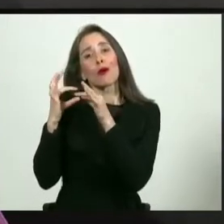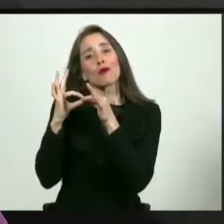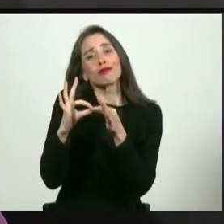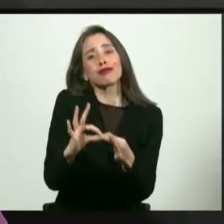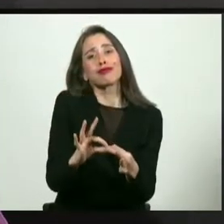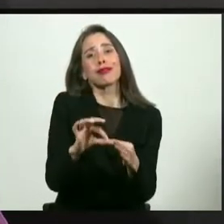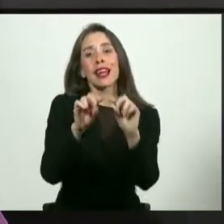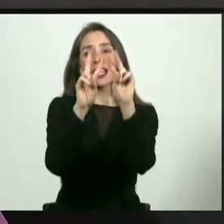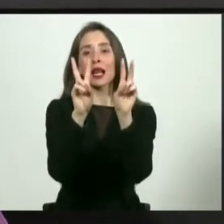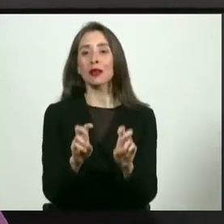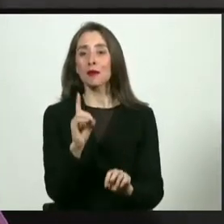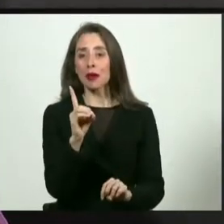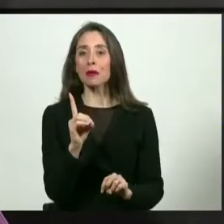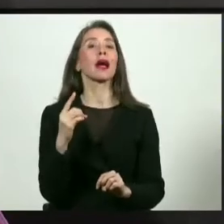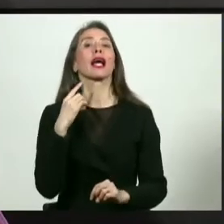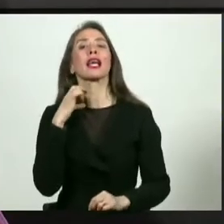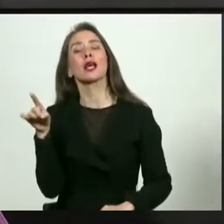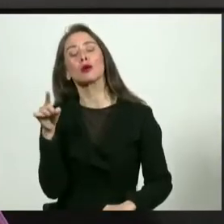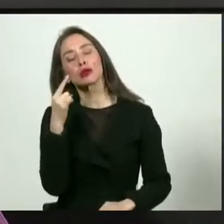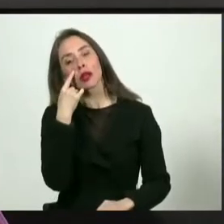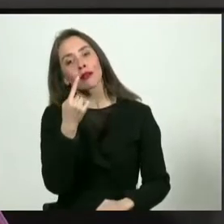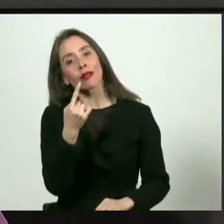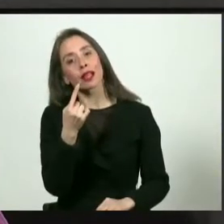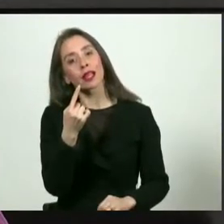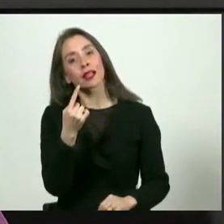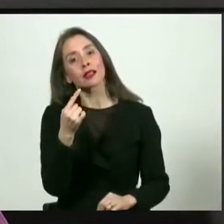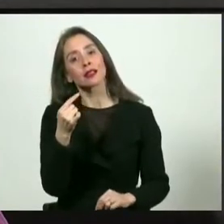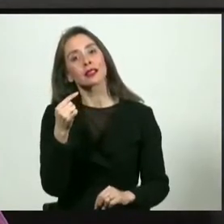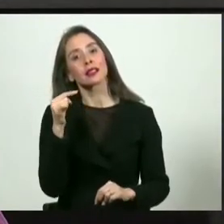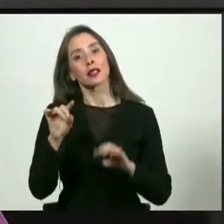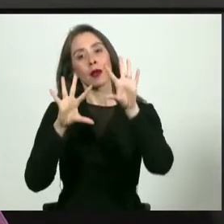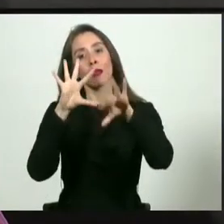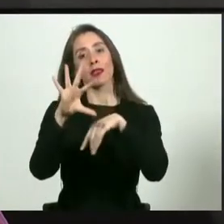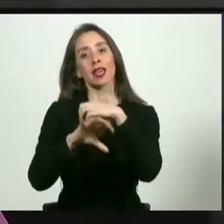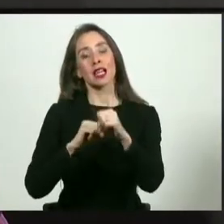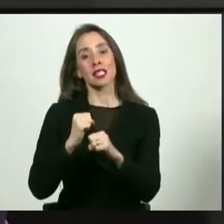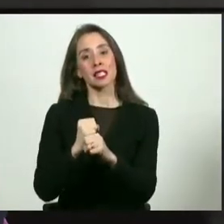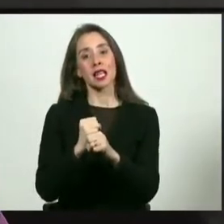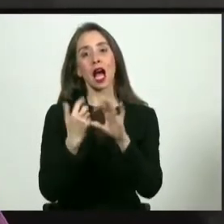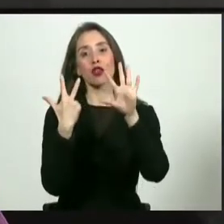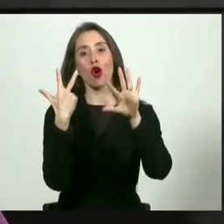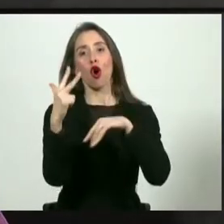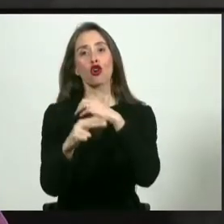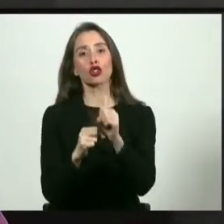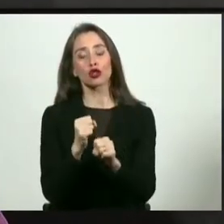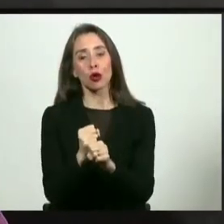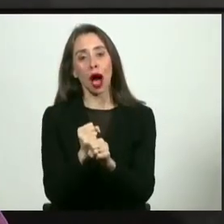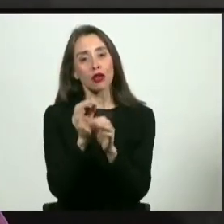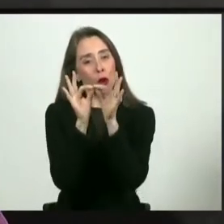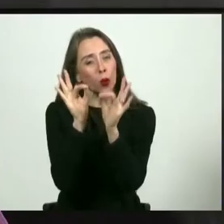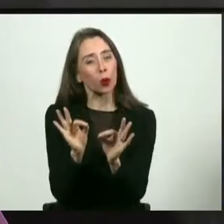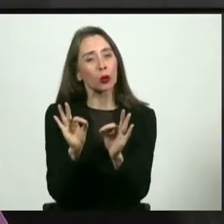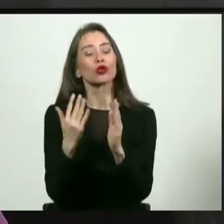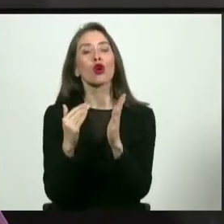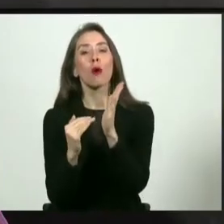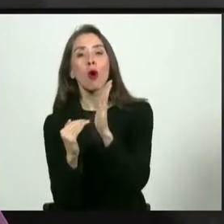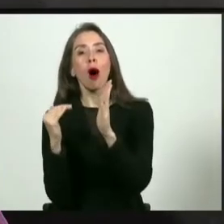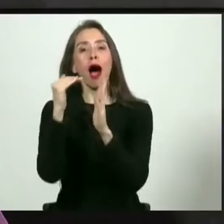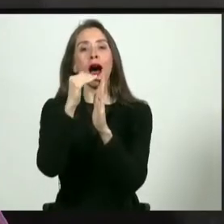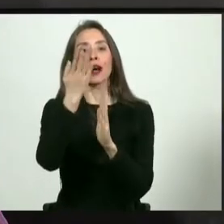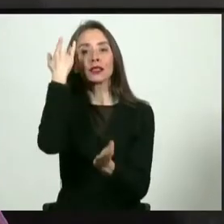¿qué avance legislativo destacaría en esta década, ocho años, para ser más preciso, desde